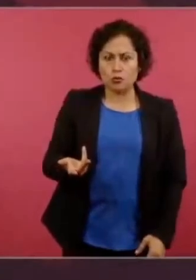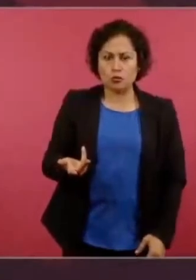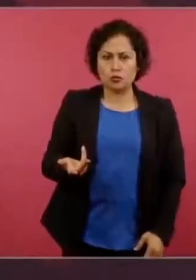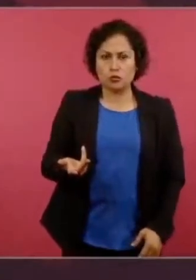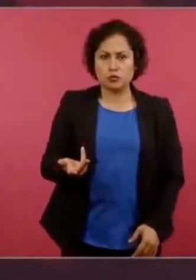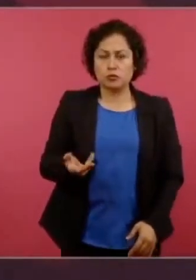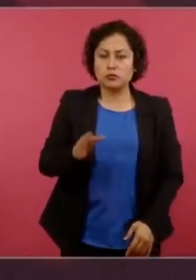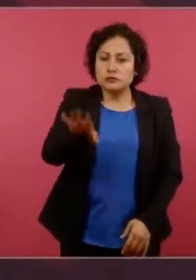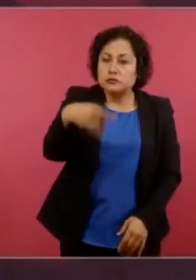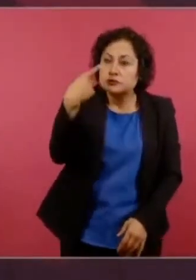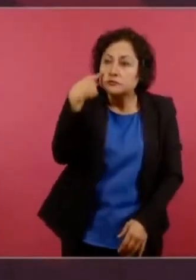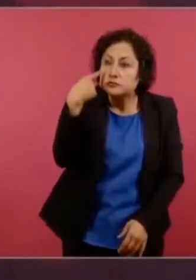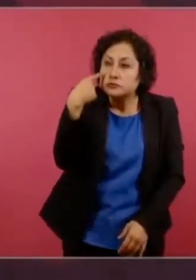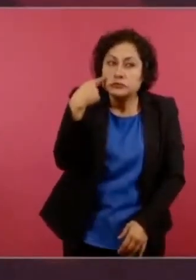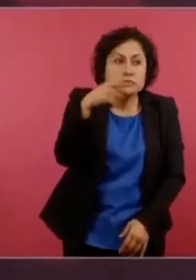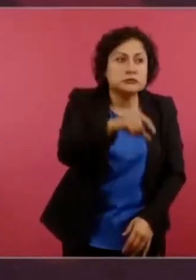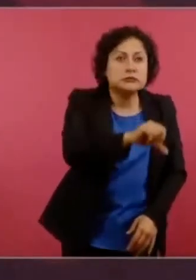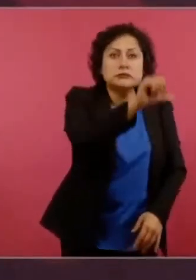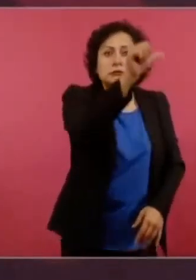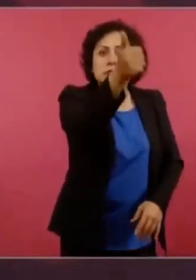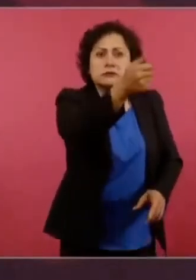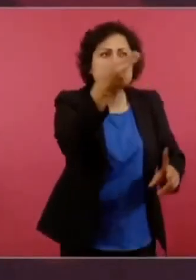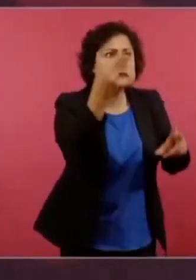fue suicidio,